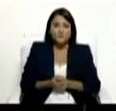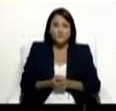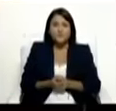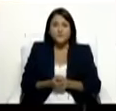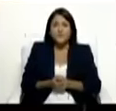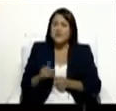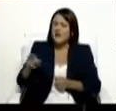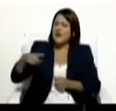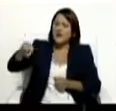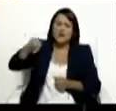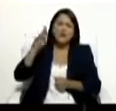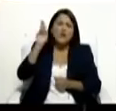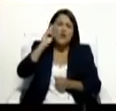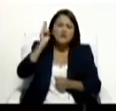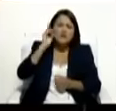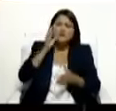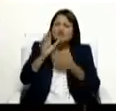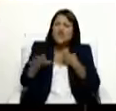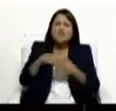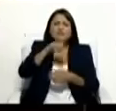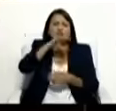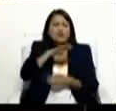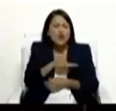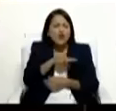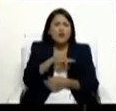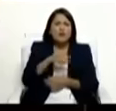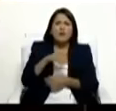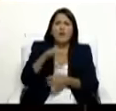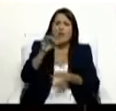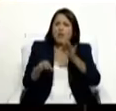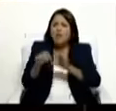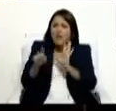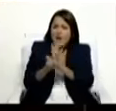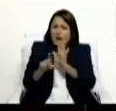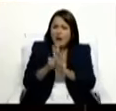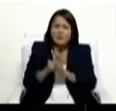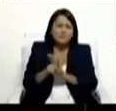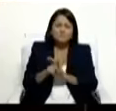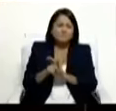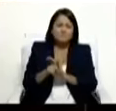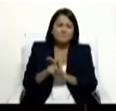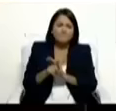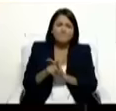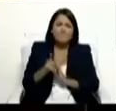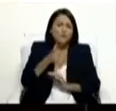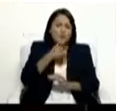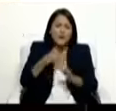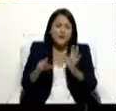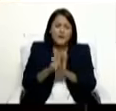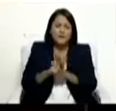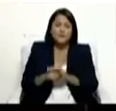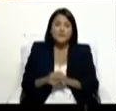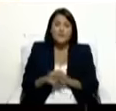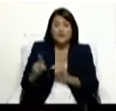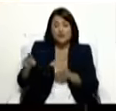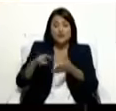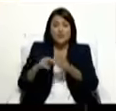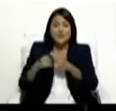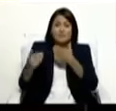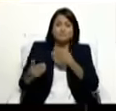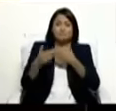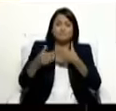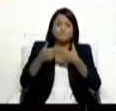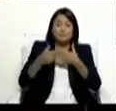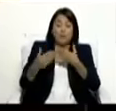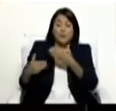ni jurídica, ni de apego a ningún tipo de derecho internacional. Son formas de agresión que se han